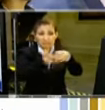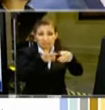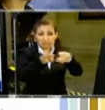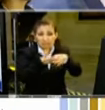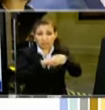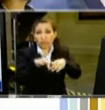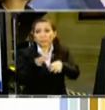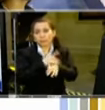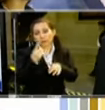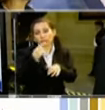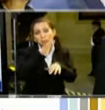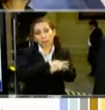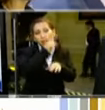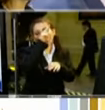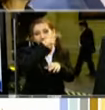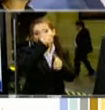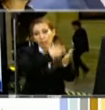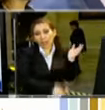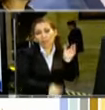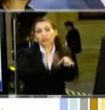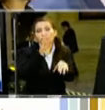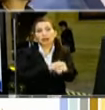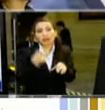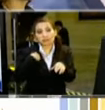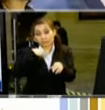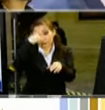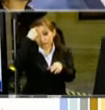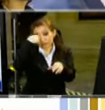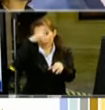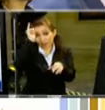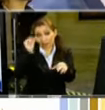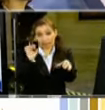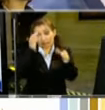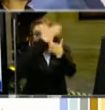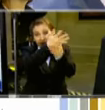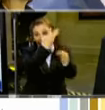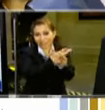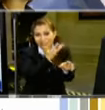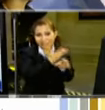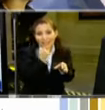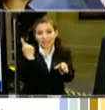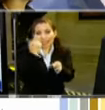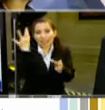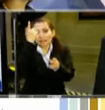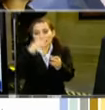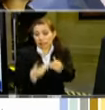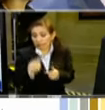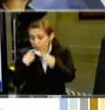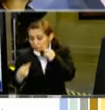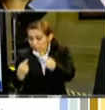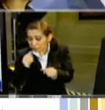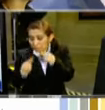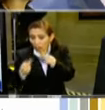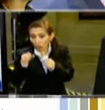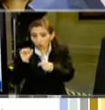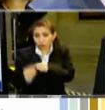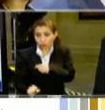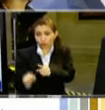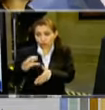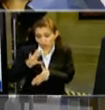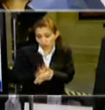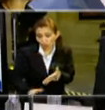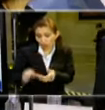otras cosas, porque es mucho más barato y mucho más fácil lidiar con los americanos que hacer una negociación o con Sudamérica o